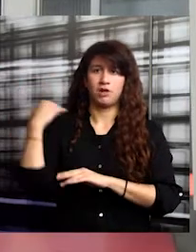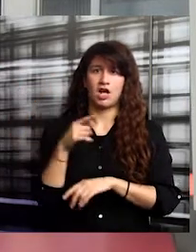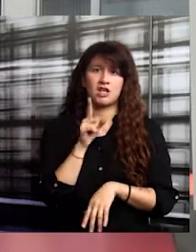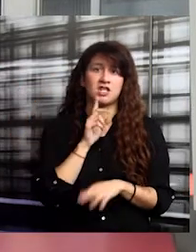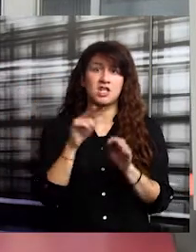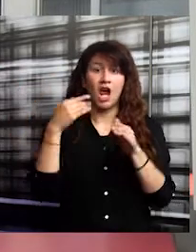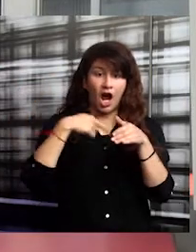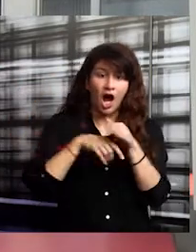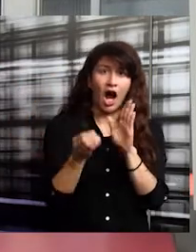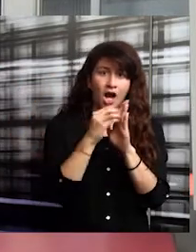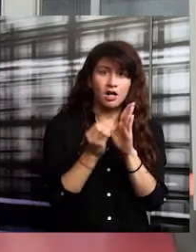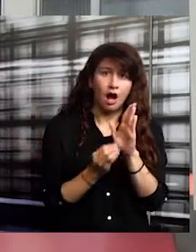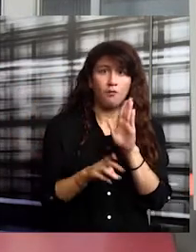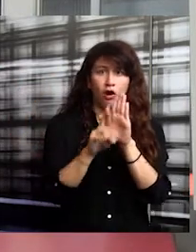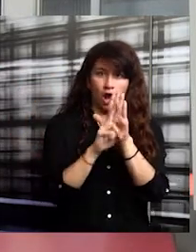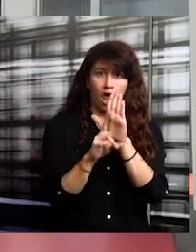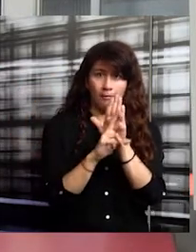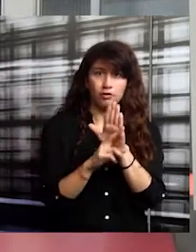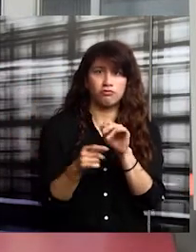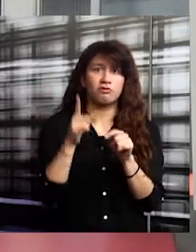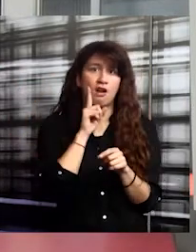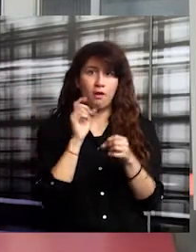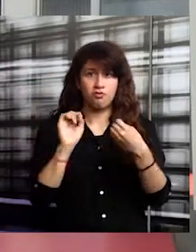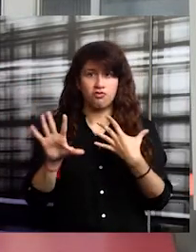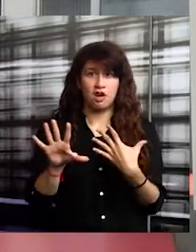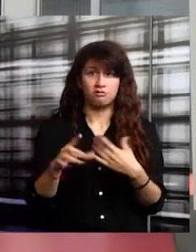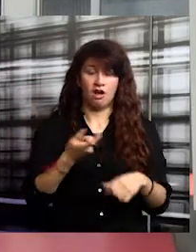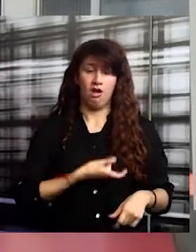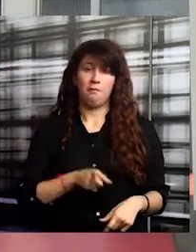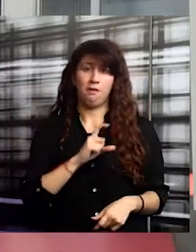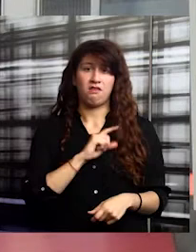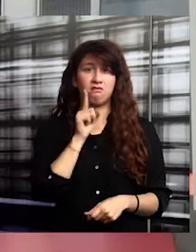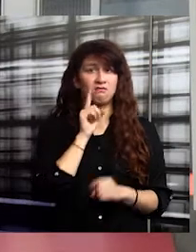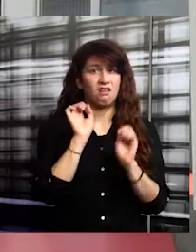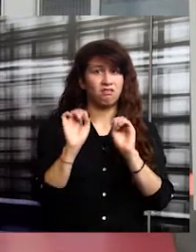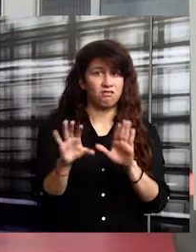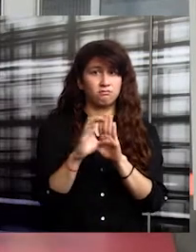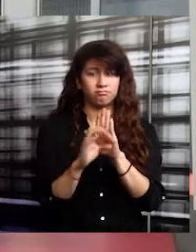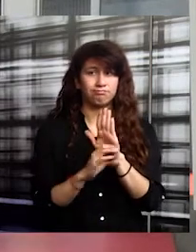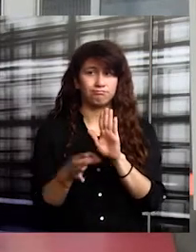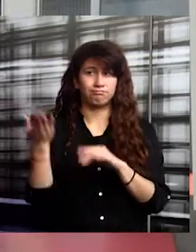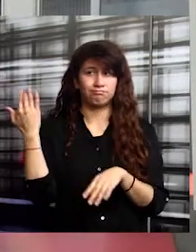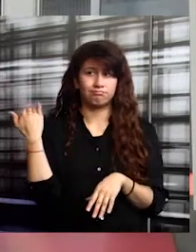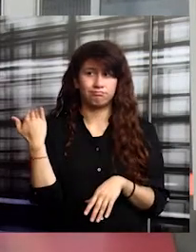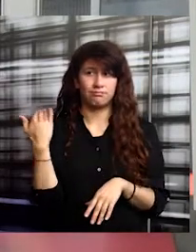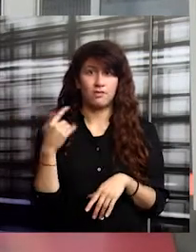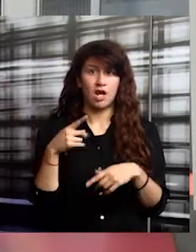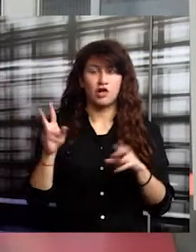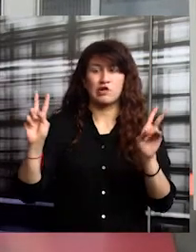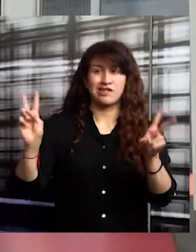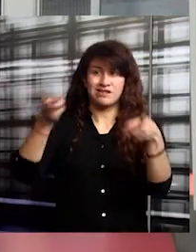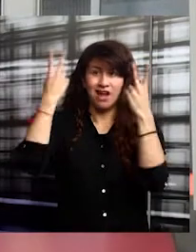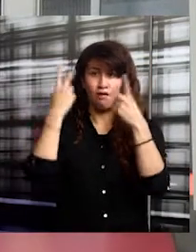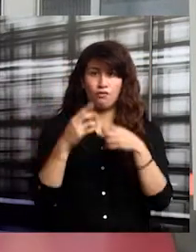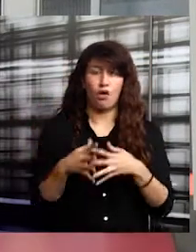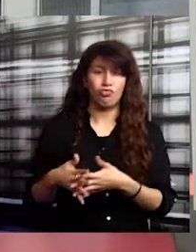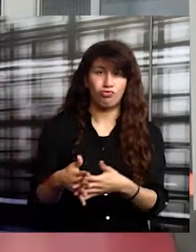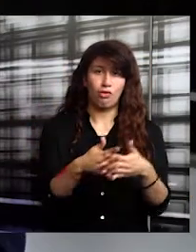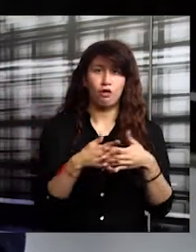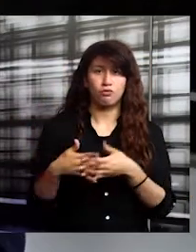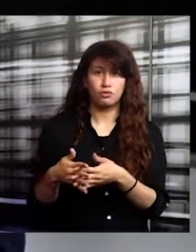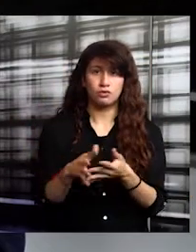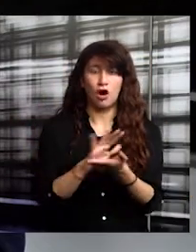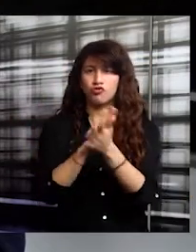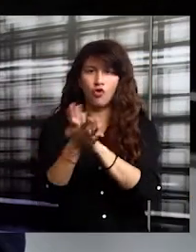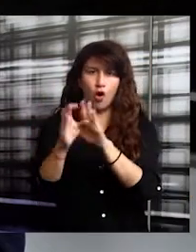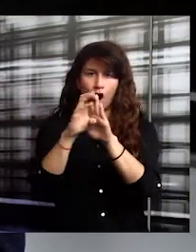10. Yo creo que, salvo Estados Unidos, todas las constituciones han sido modificadas. E incluso